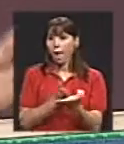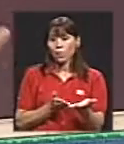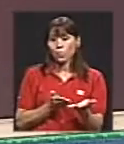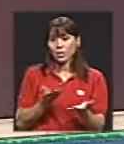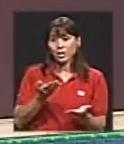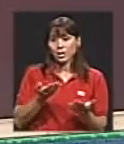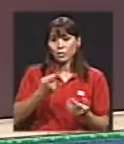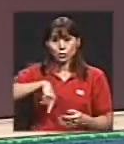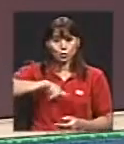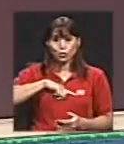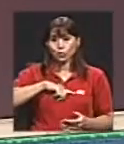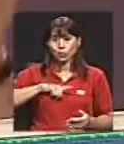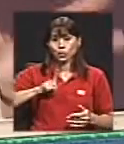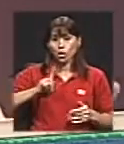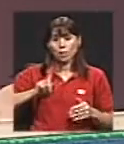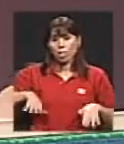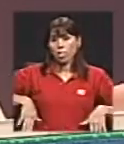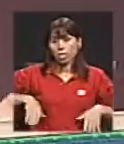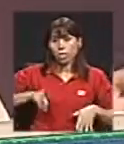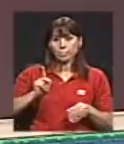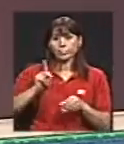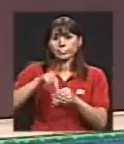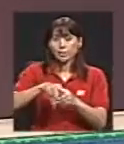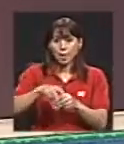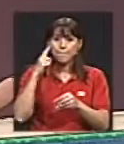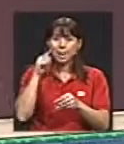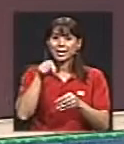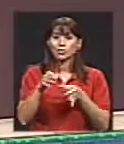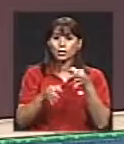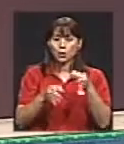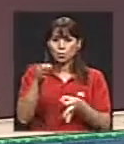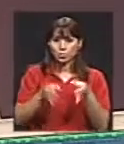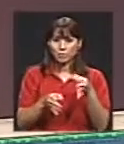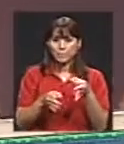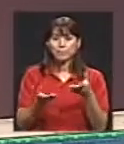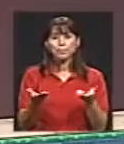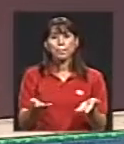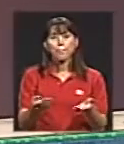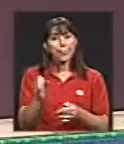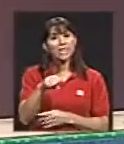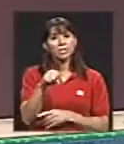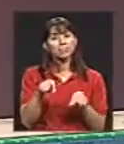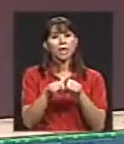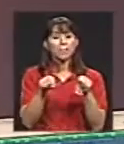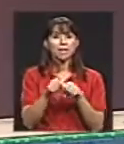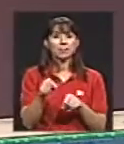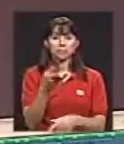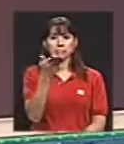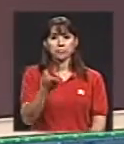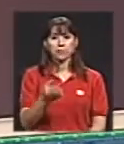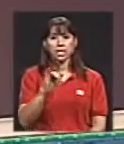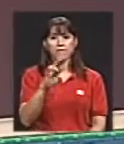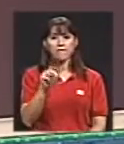no hemos sido nosotros también actores para llevar a que esto se juzgue y que sea efectivo y si tenemos también a una vanguardia